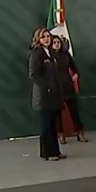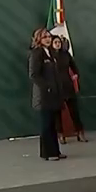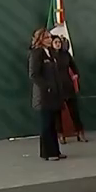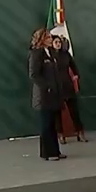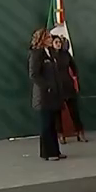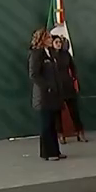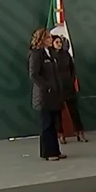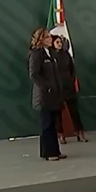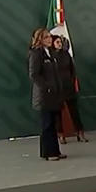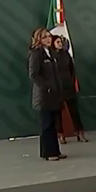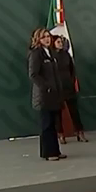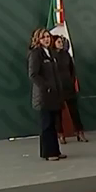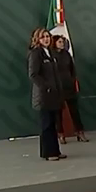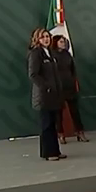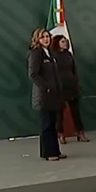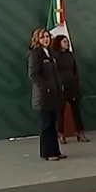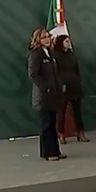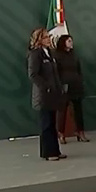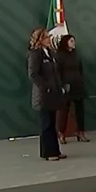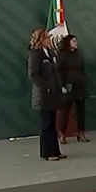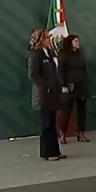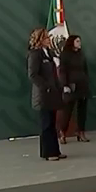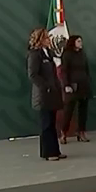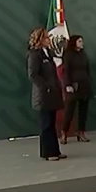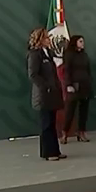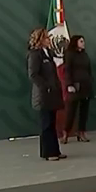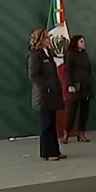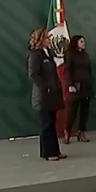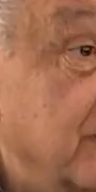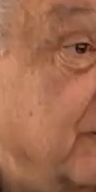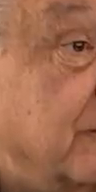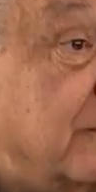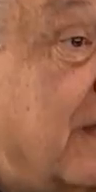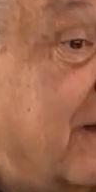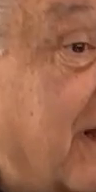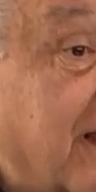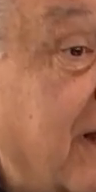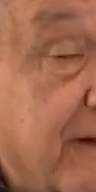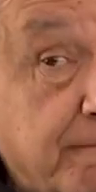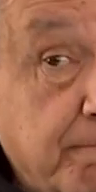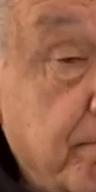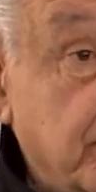millones millones de dólares este de inversión